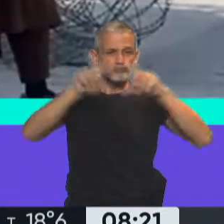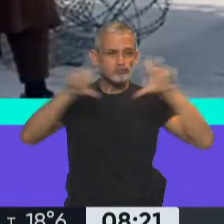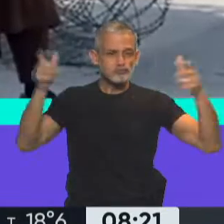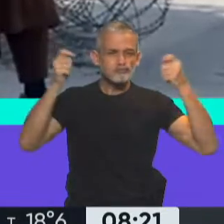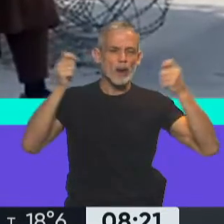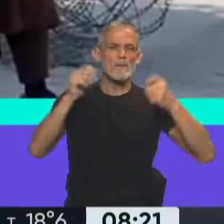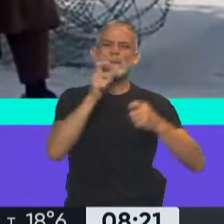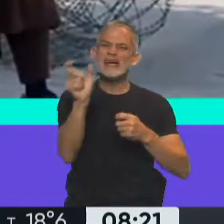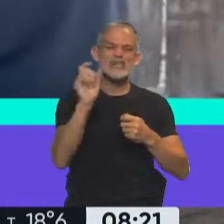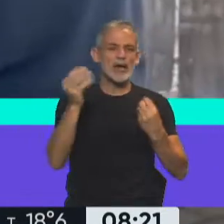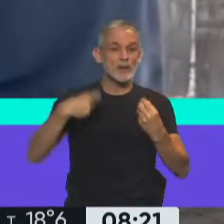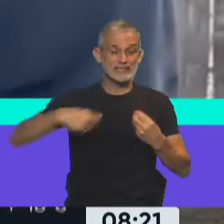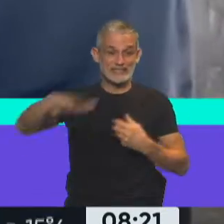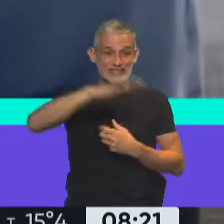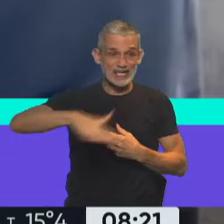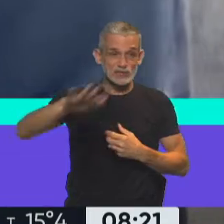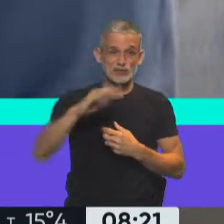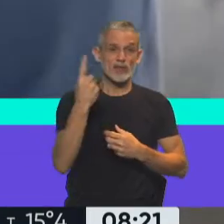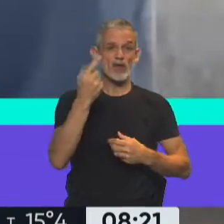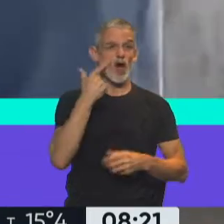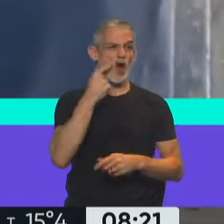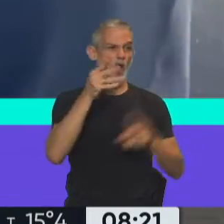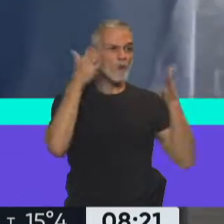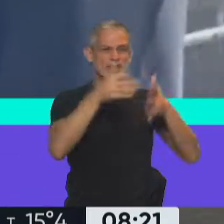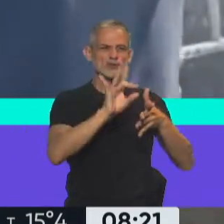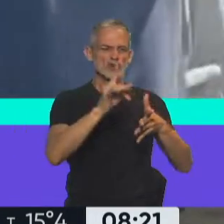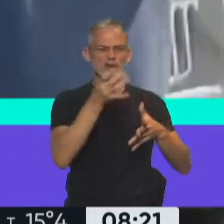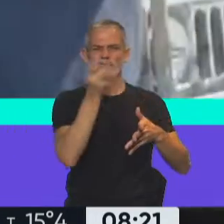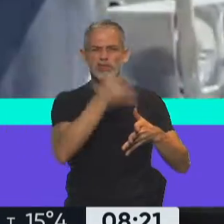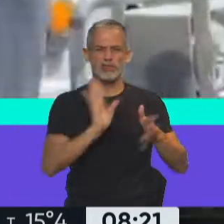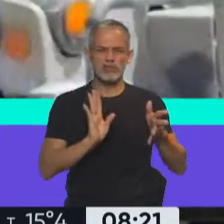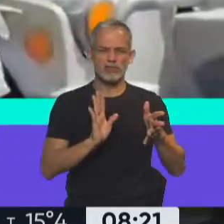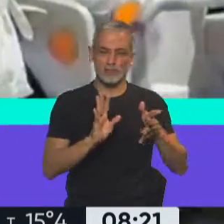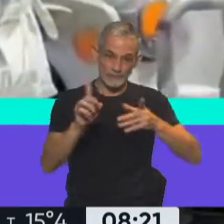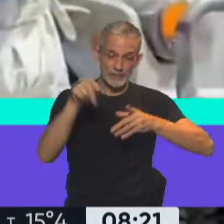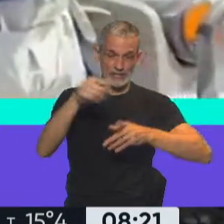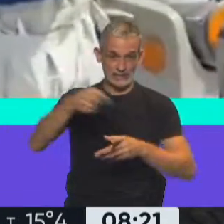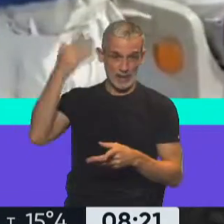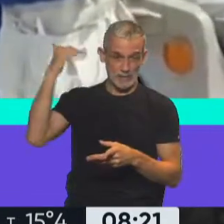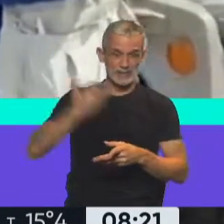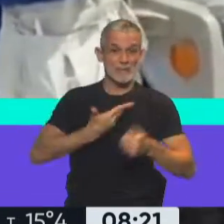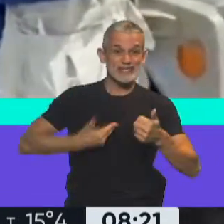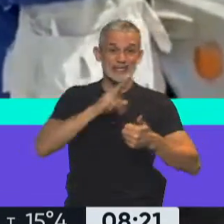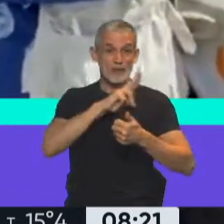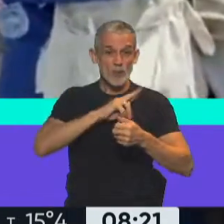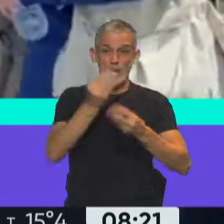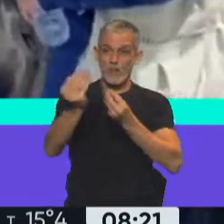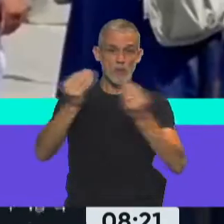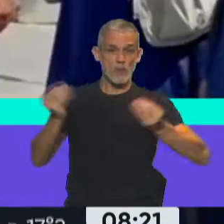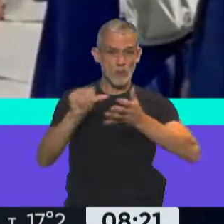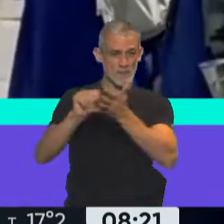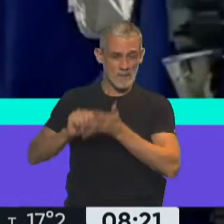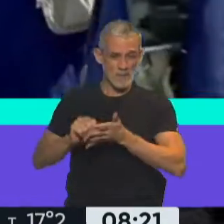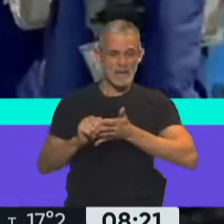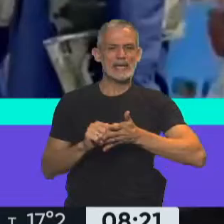mensajes como «La sociedad de un solo sexo apesta». La semana pasada, presidentas de distintos países hicieron